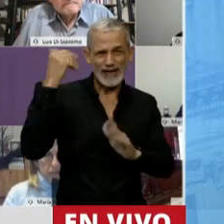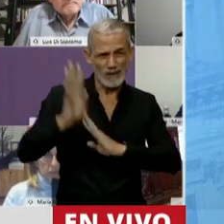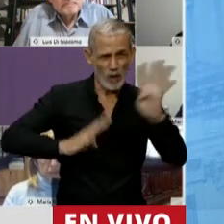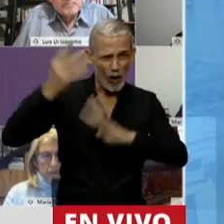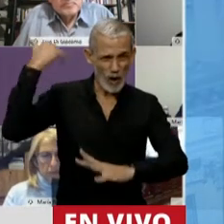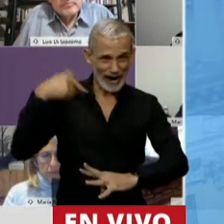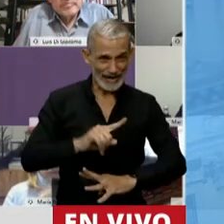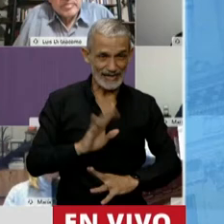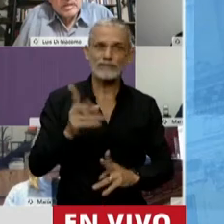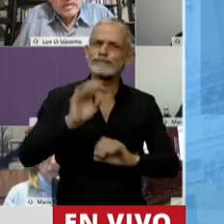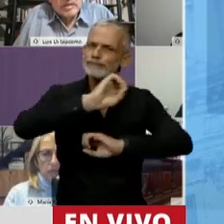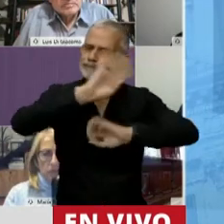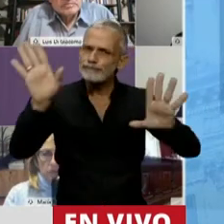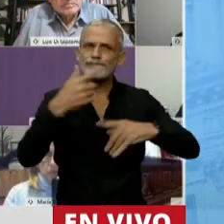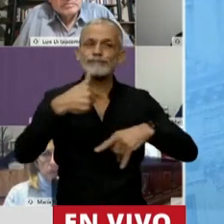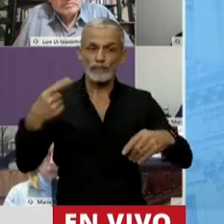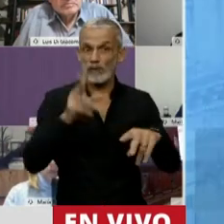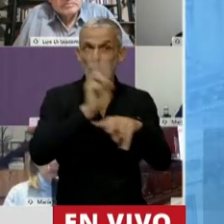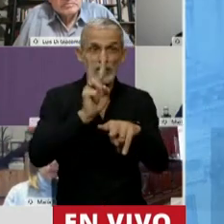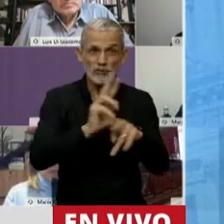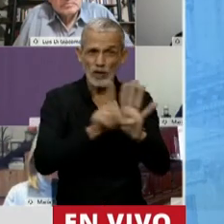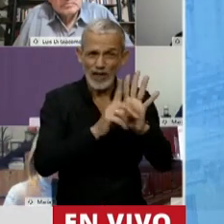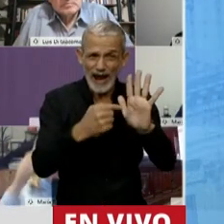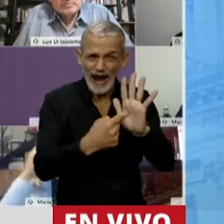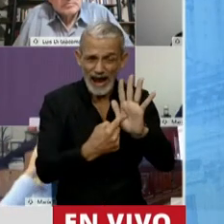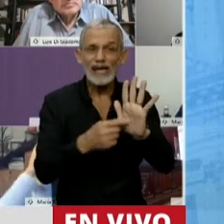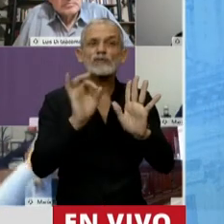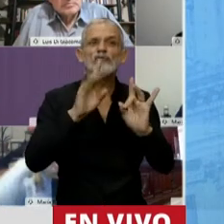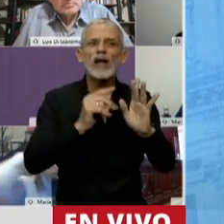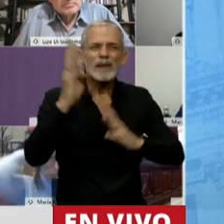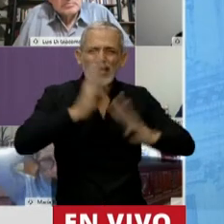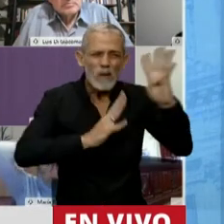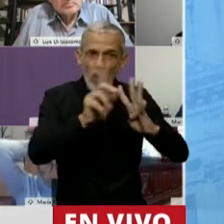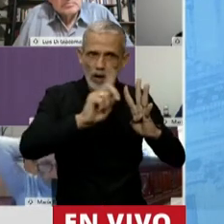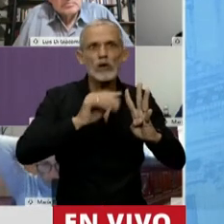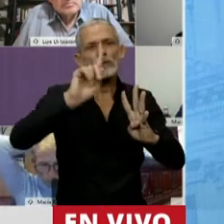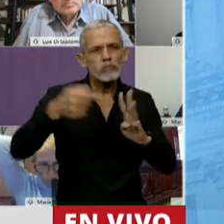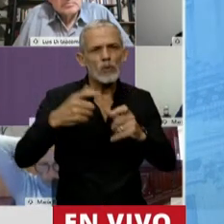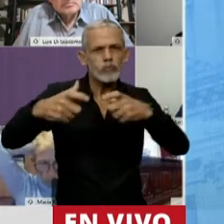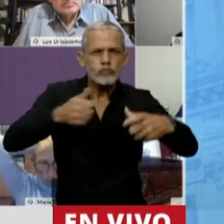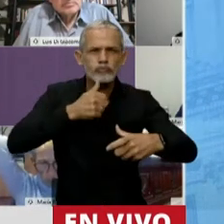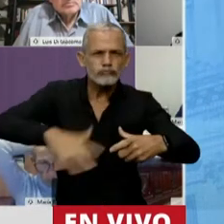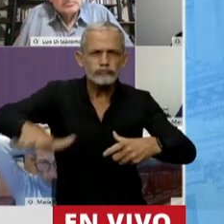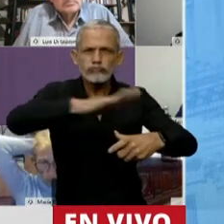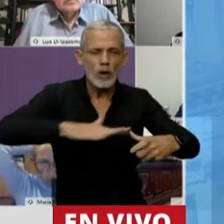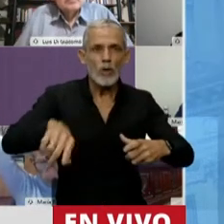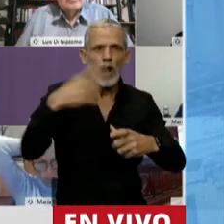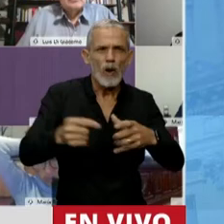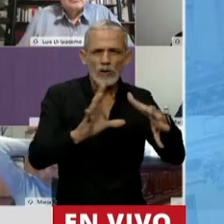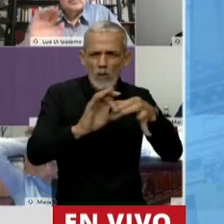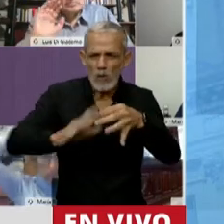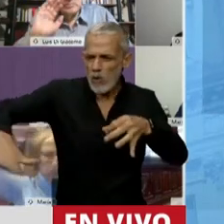En principio, volver a aclarar en ese sentido que la protección de esta ley no alcanza únicamente a bosques, sino que incluye humedales, pastizales y a todo otro